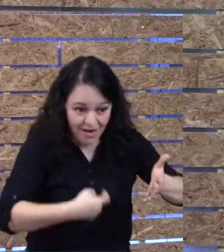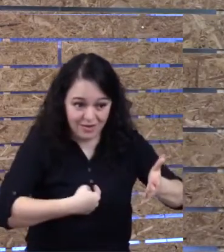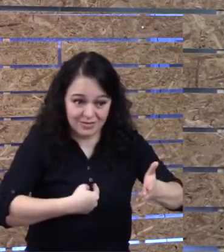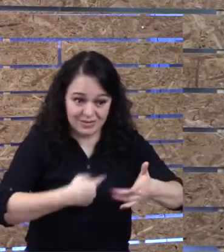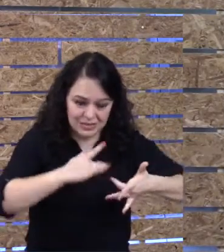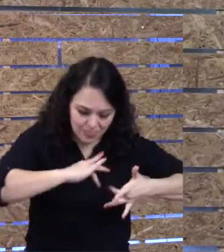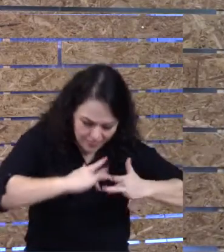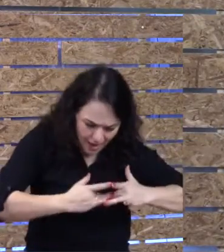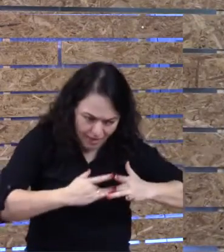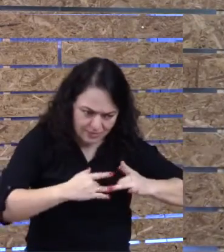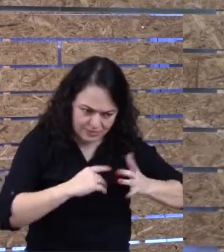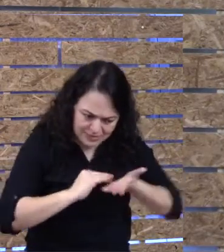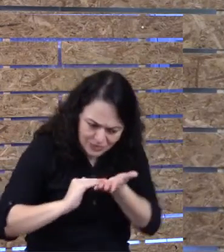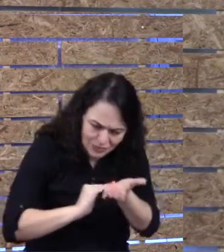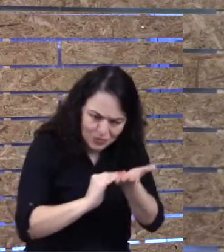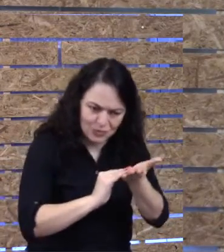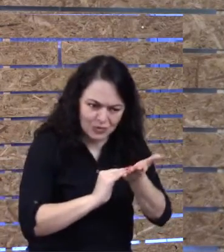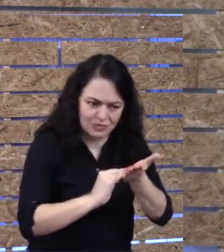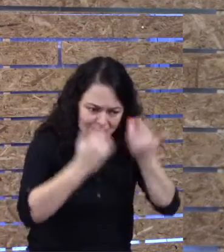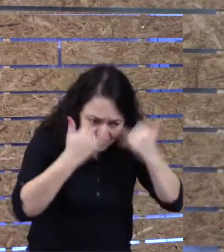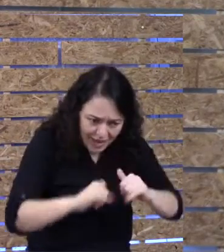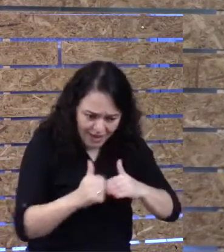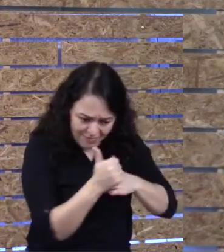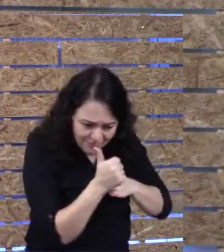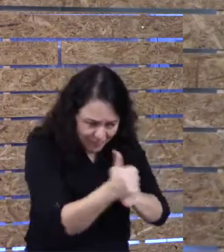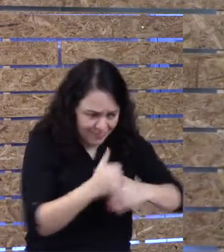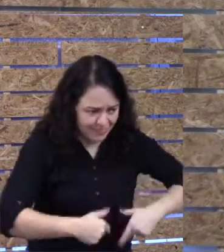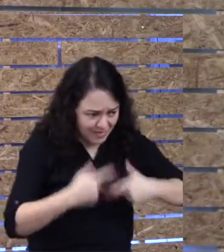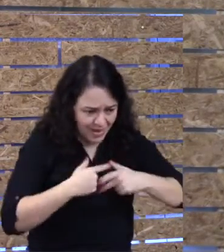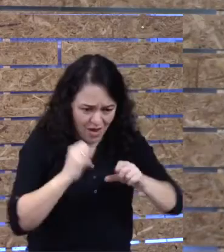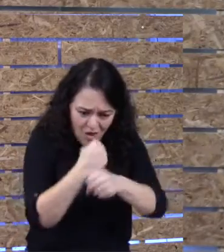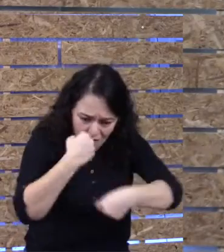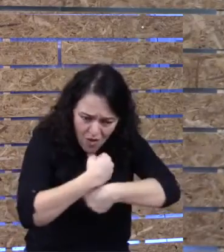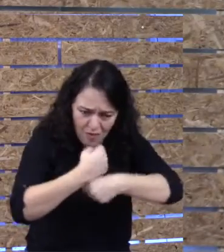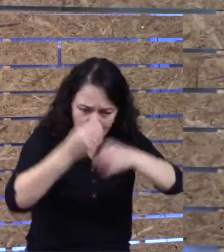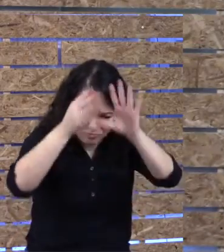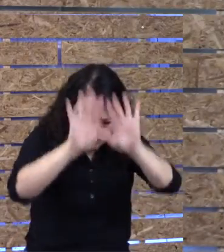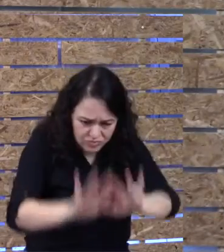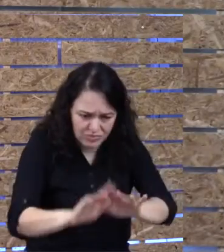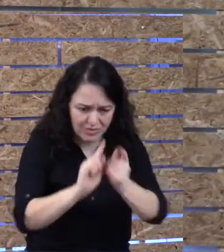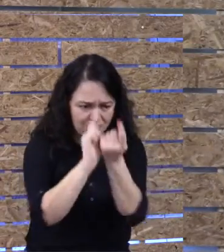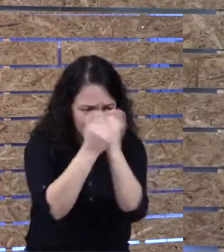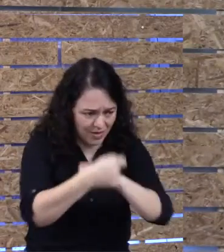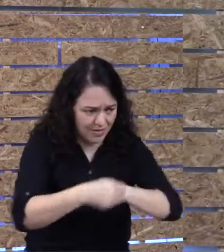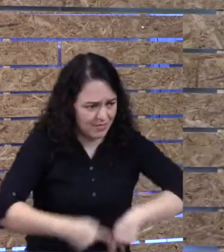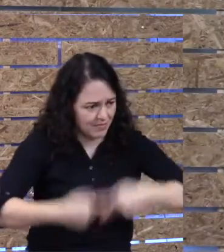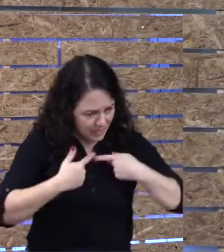a ti, ha decidido cosas sobre ti, ha hecho cosas en ti.